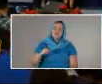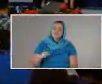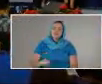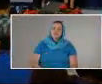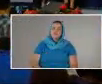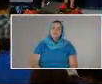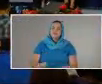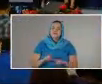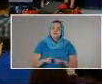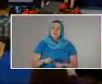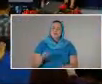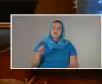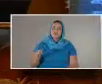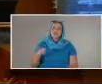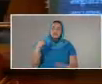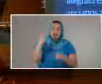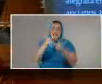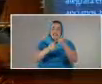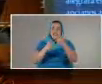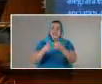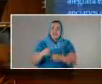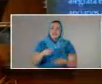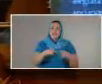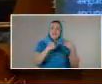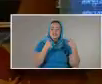en cada corazón, en cada casa.